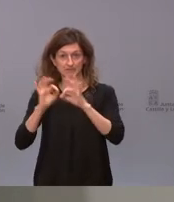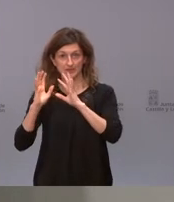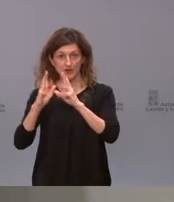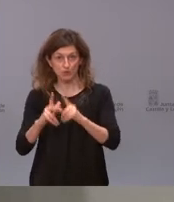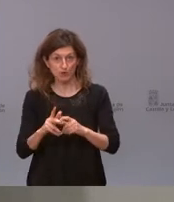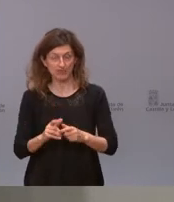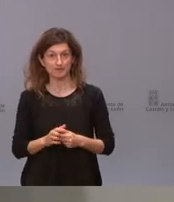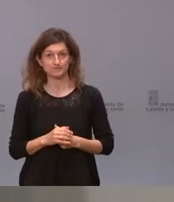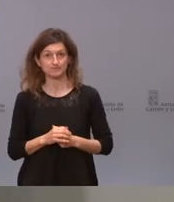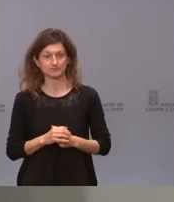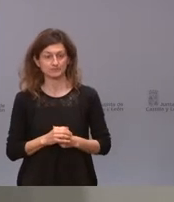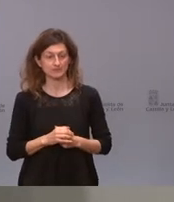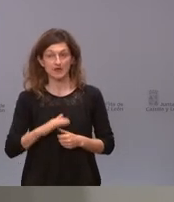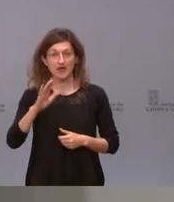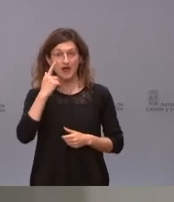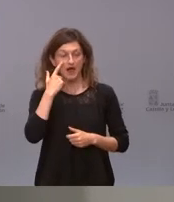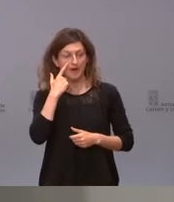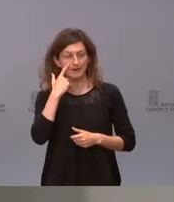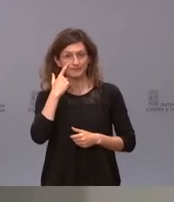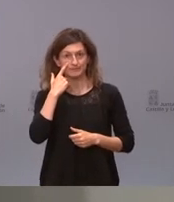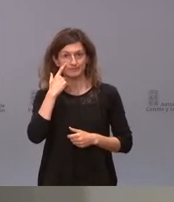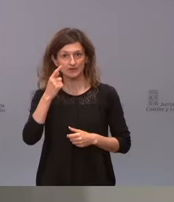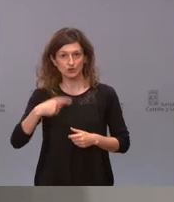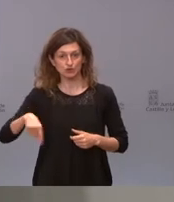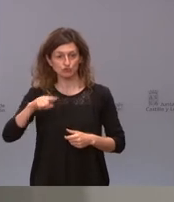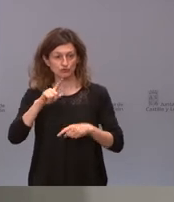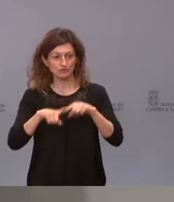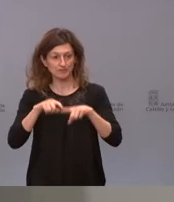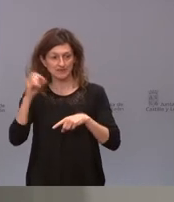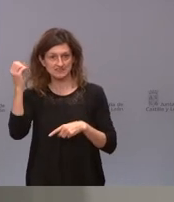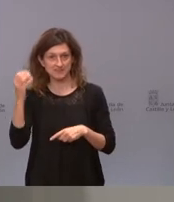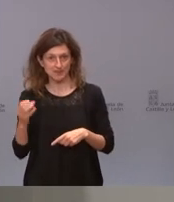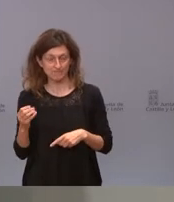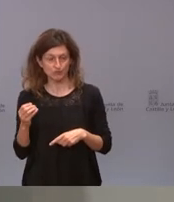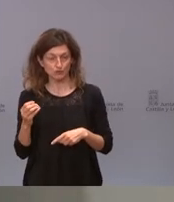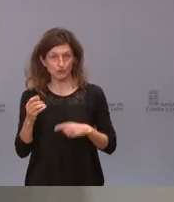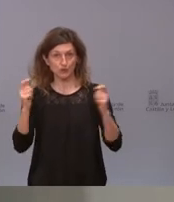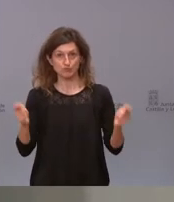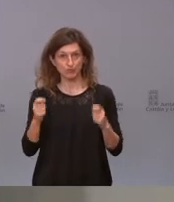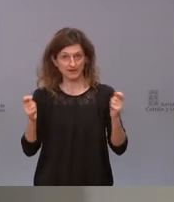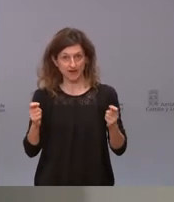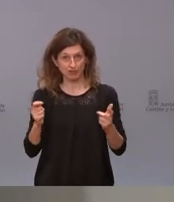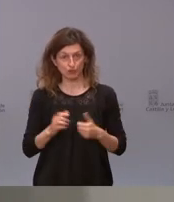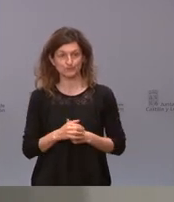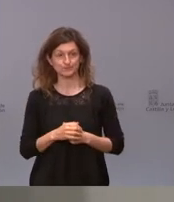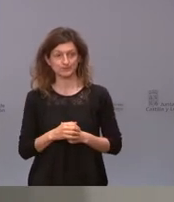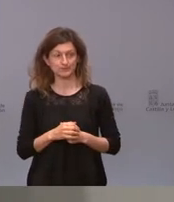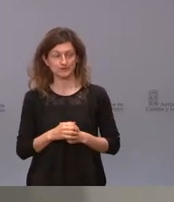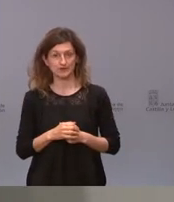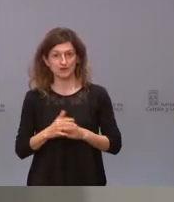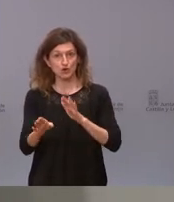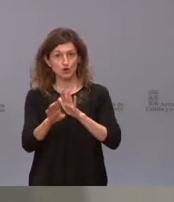lo que tenemos claro es que nosotros nos adherimos al semáforo el semáforo está publicado y lo que hacemos es seguir